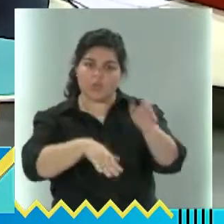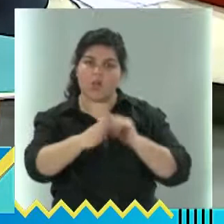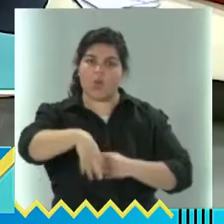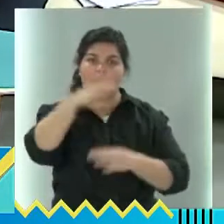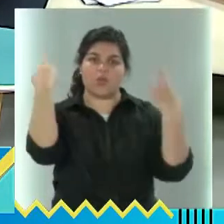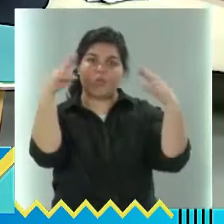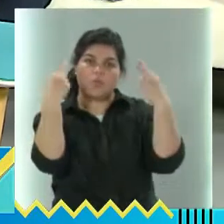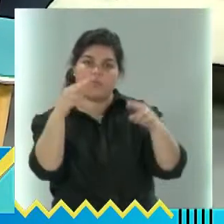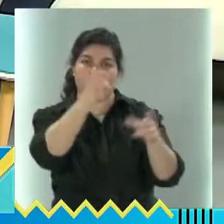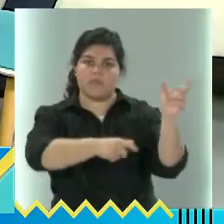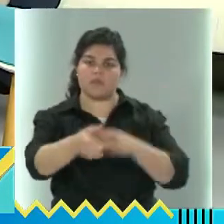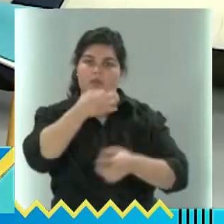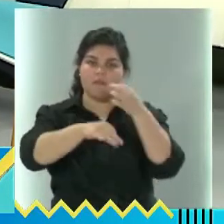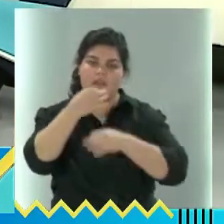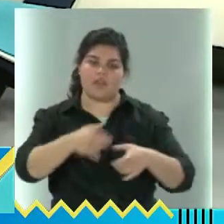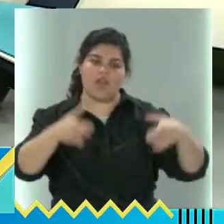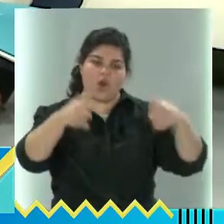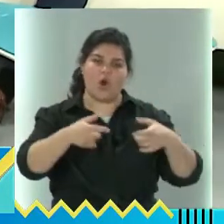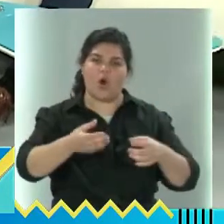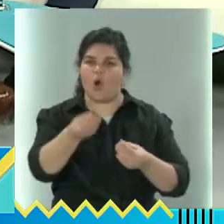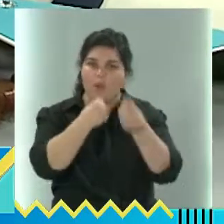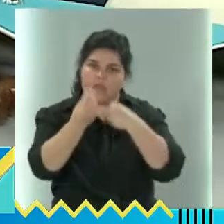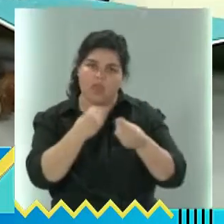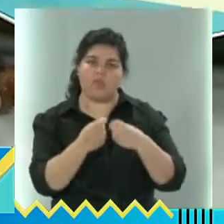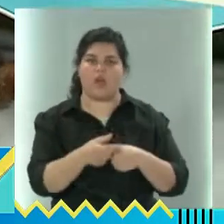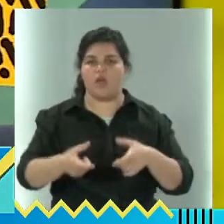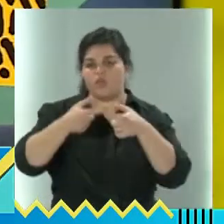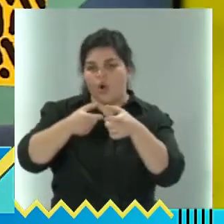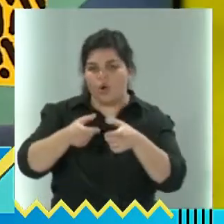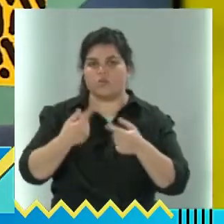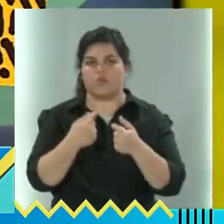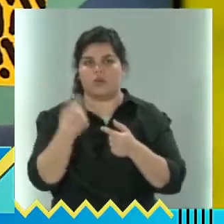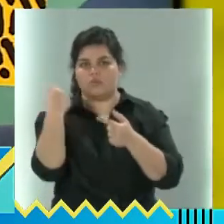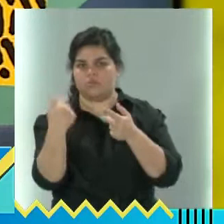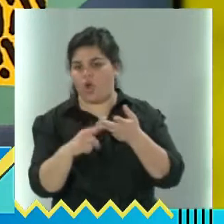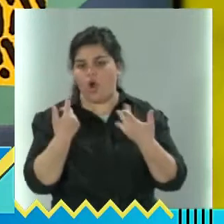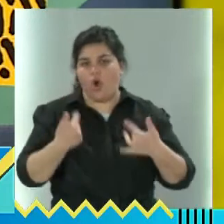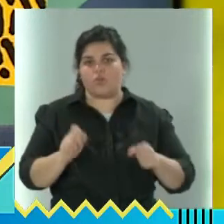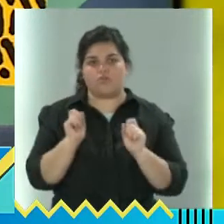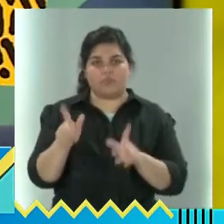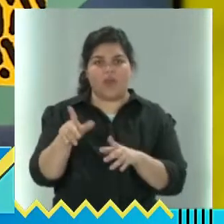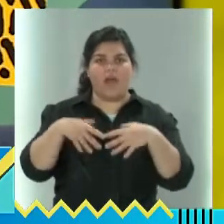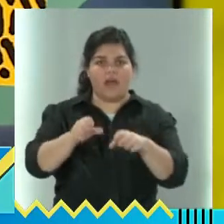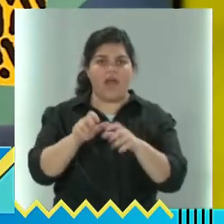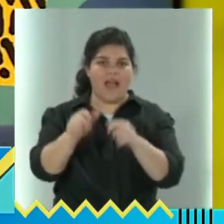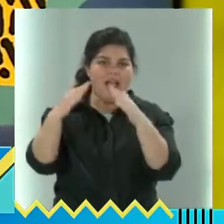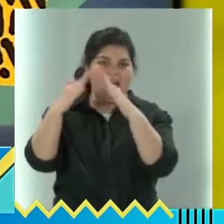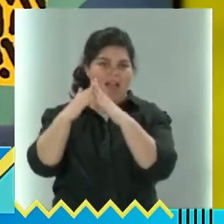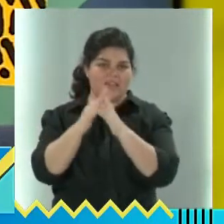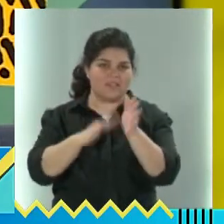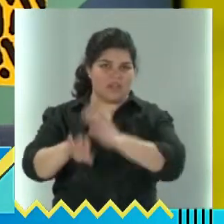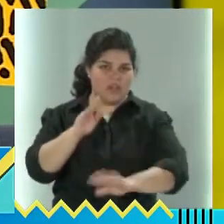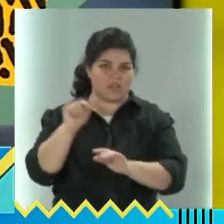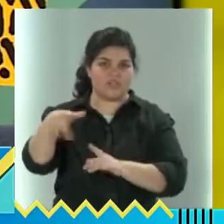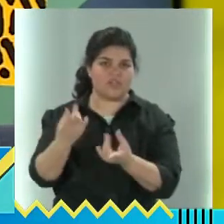vendedores que venden tortas fritas, tortitas, bueno, manufactura casera, que muchas veces son parte de la